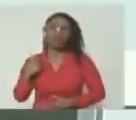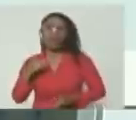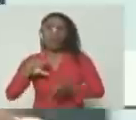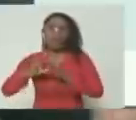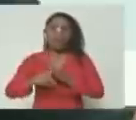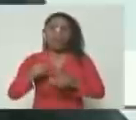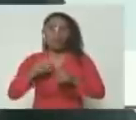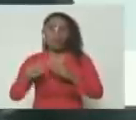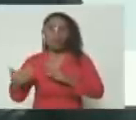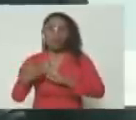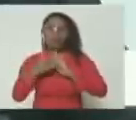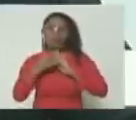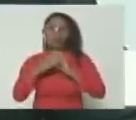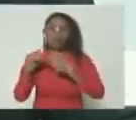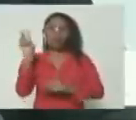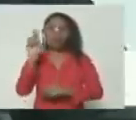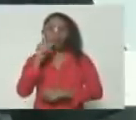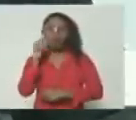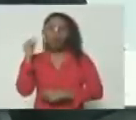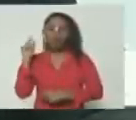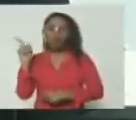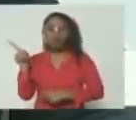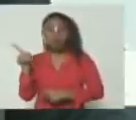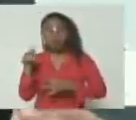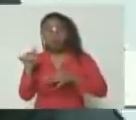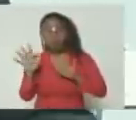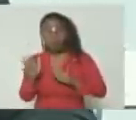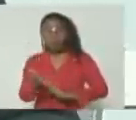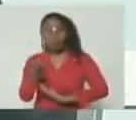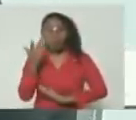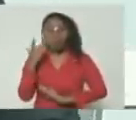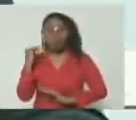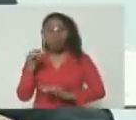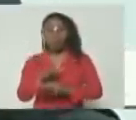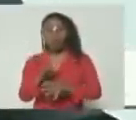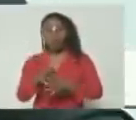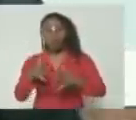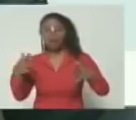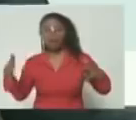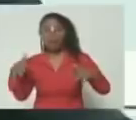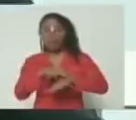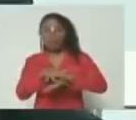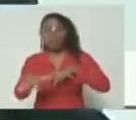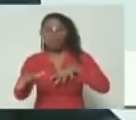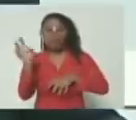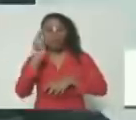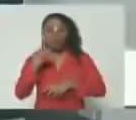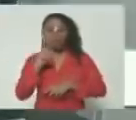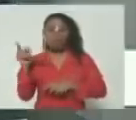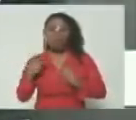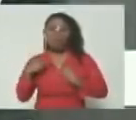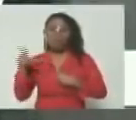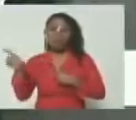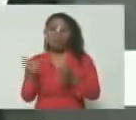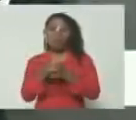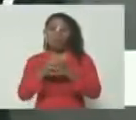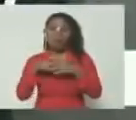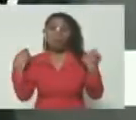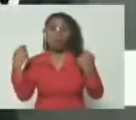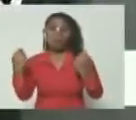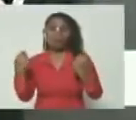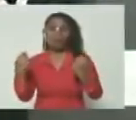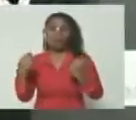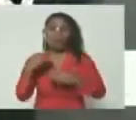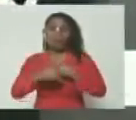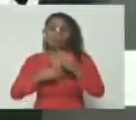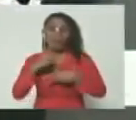nos afecta a todos los venezolanos, y en particular a la gran mayoría de los venezolanos que viven en esos sectores populares. Los que hemos